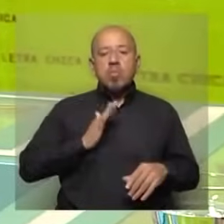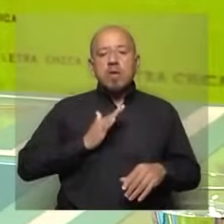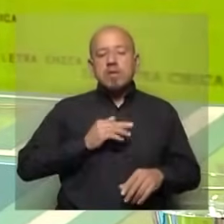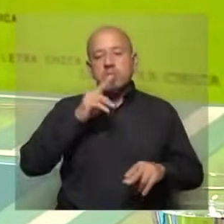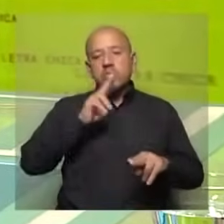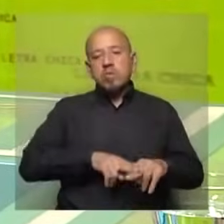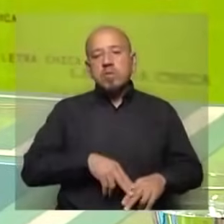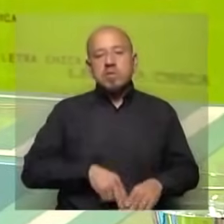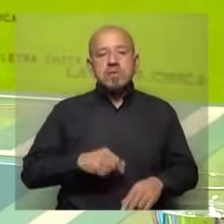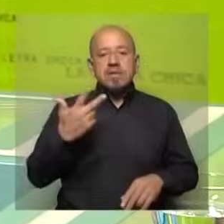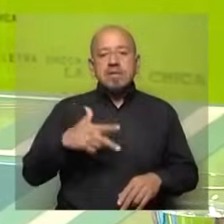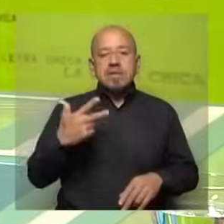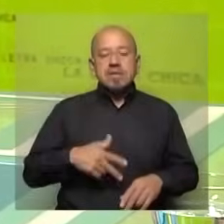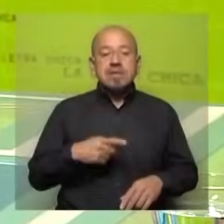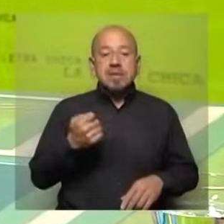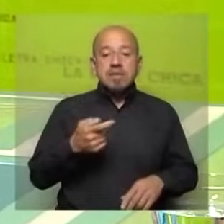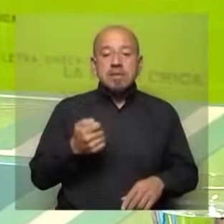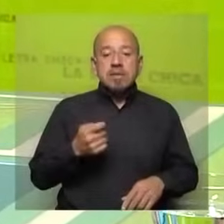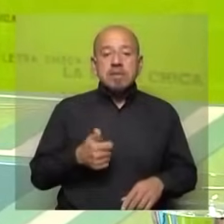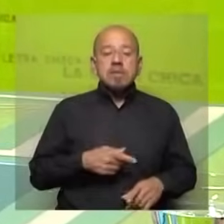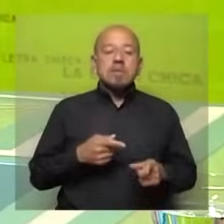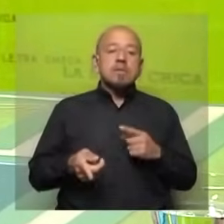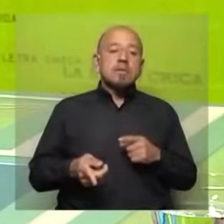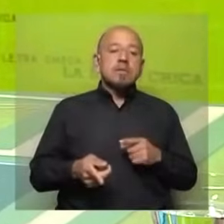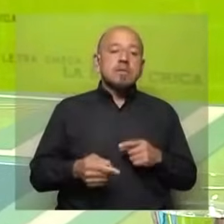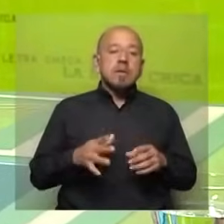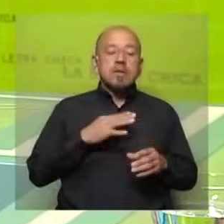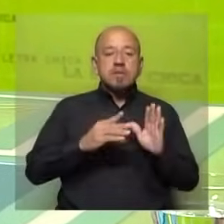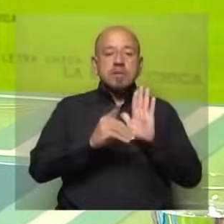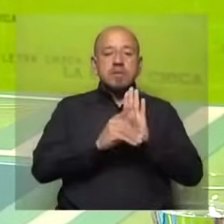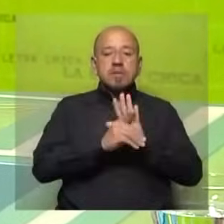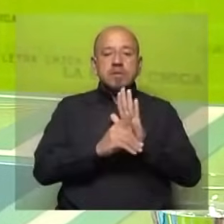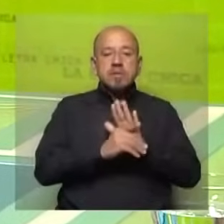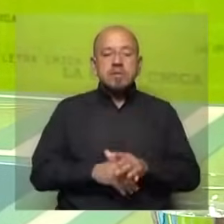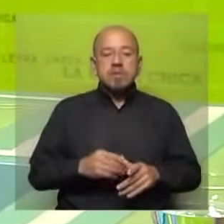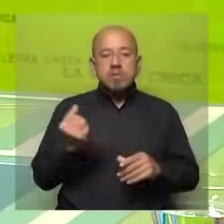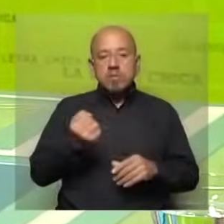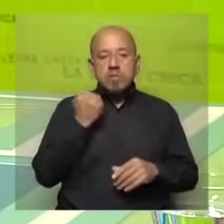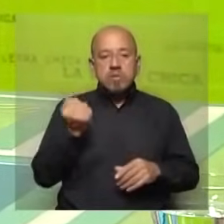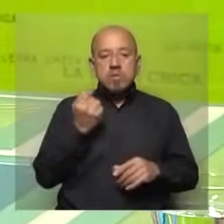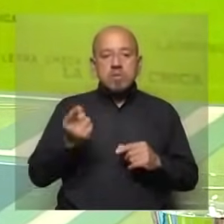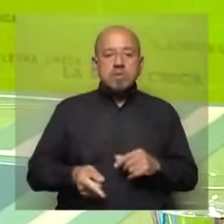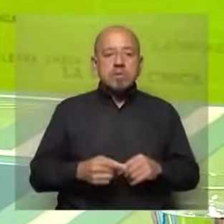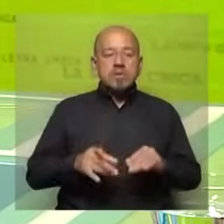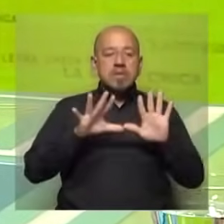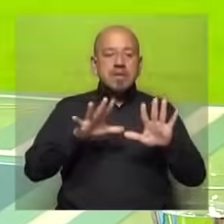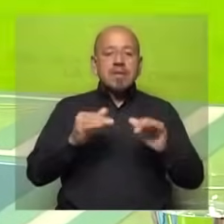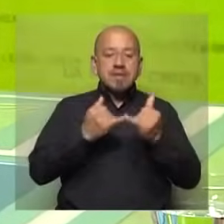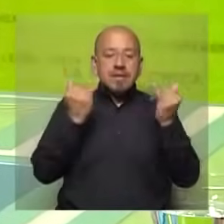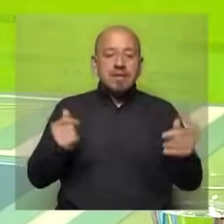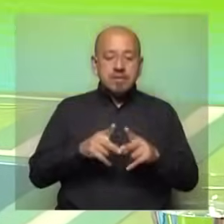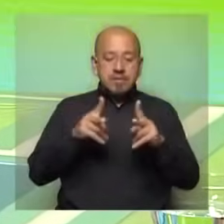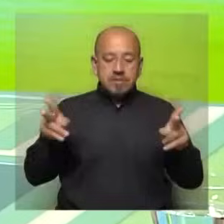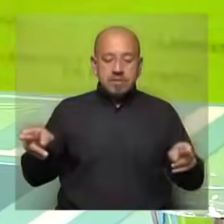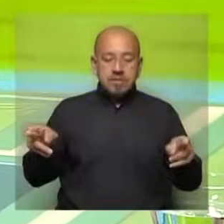13 tentativas de femicidios. Atención que siguen varios datos muy importantes y representativos. Cada 10 días se mató